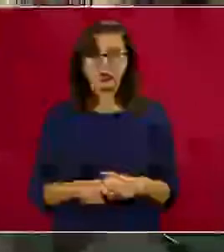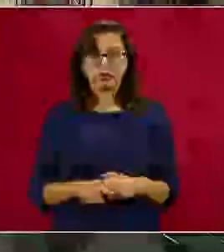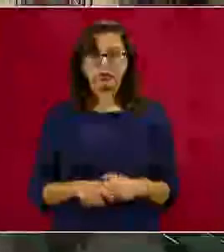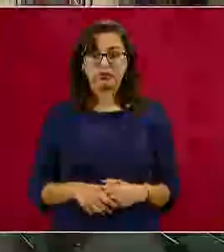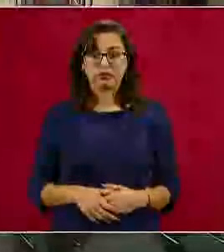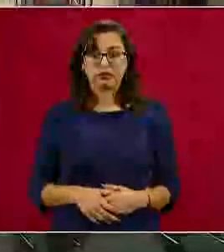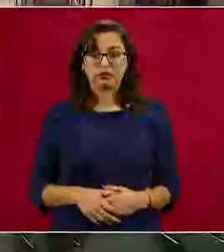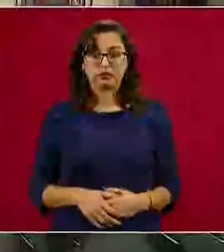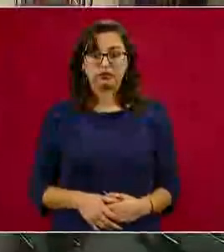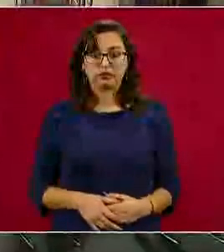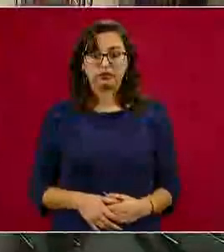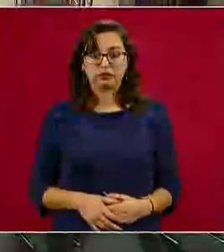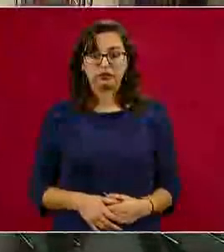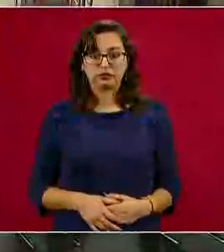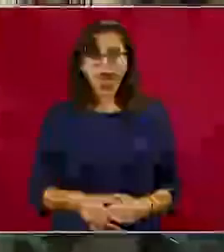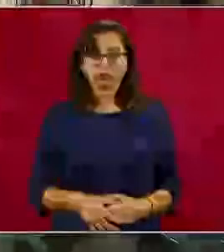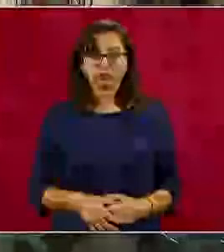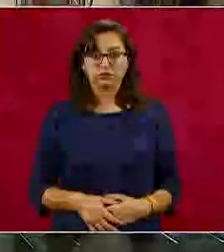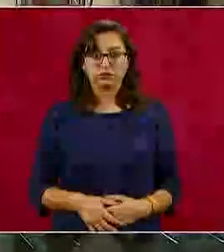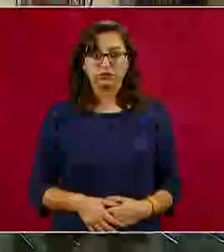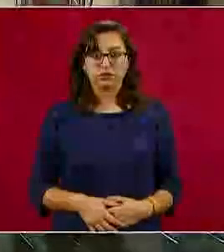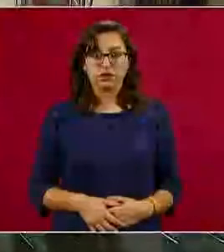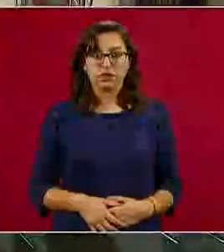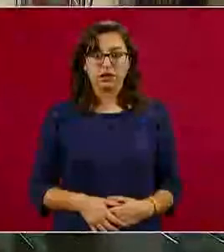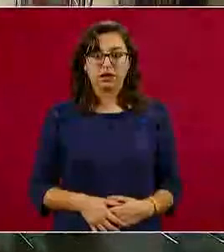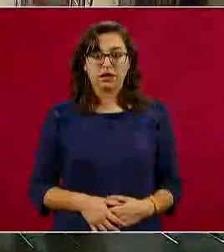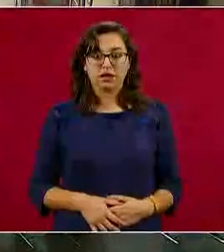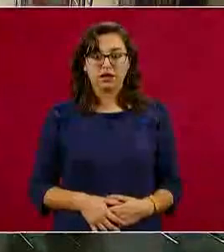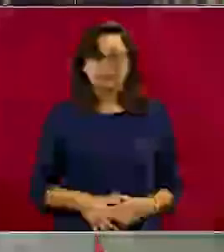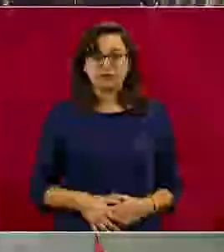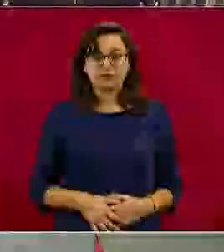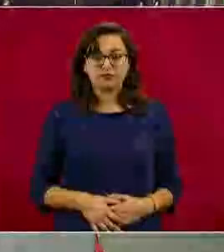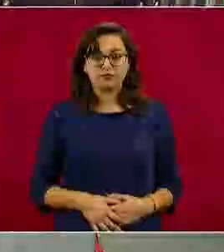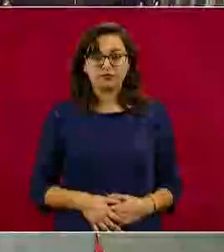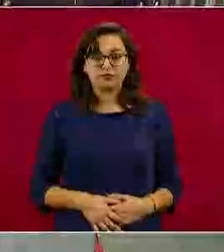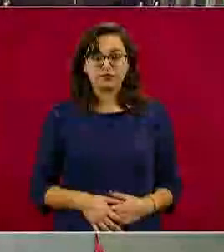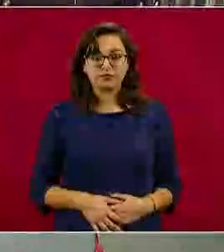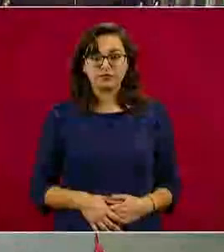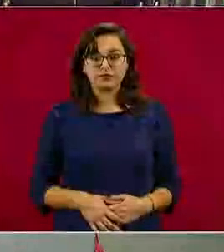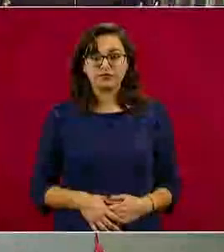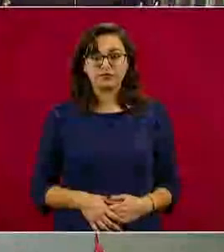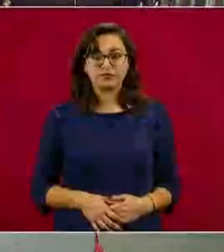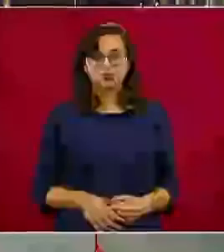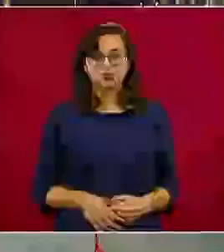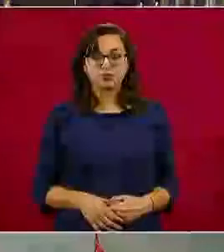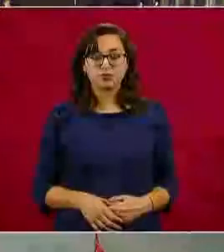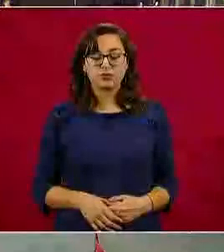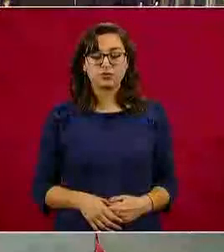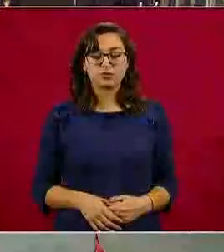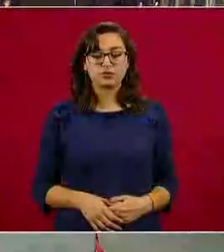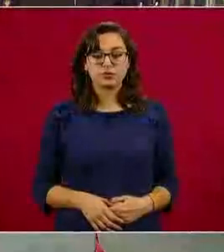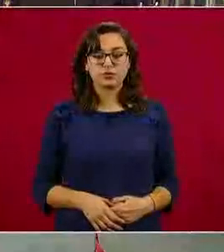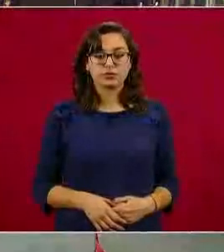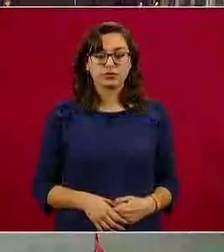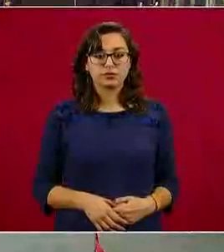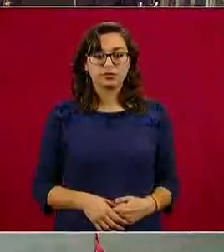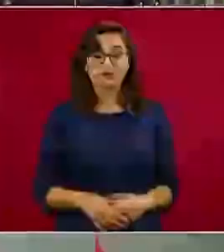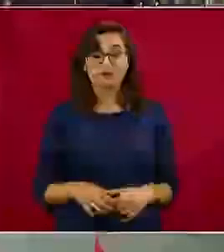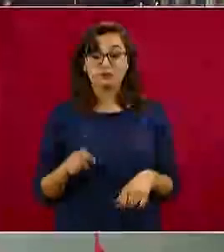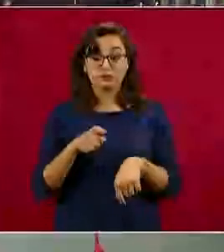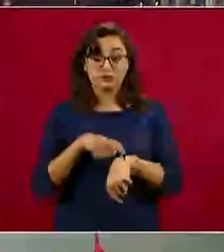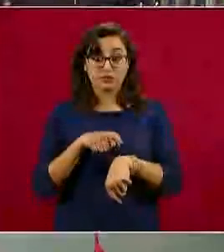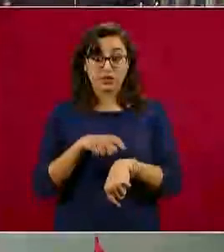¿Quién quiere hacer una pregunta en medio minuto? Damián Duarte, ¿no? Bien, bien rápida, pero bueno, si me dejan